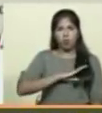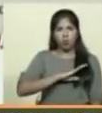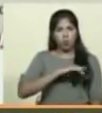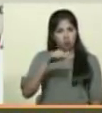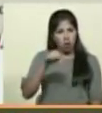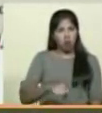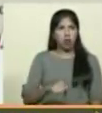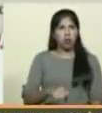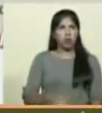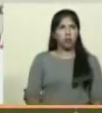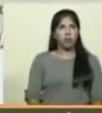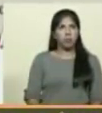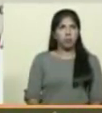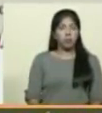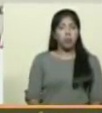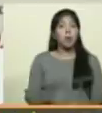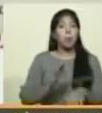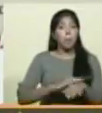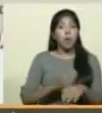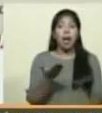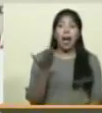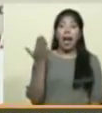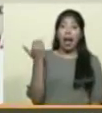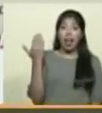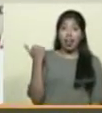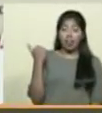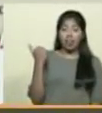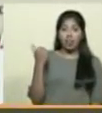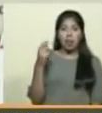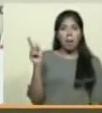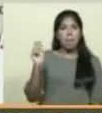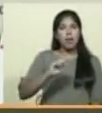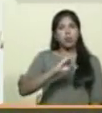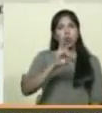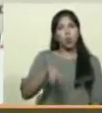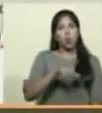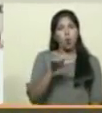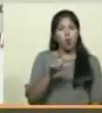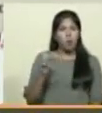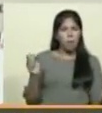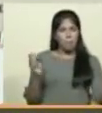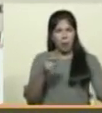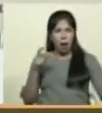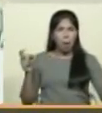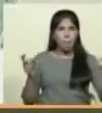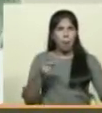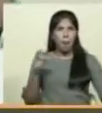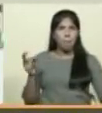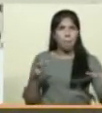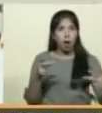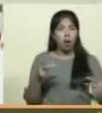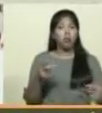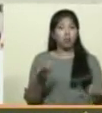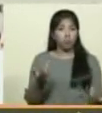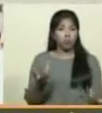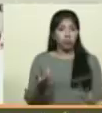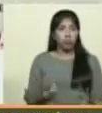venezolanos desde los hechos ocurridos apenas en el mes de julio pasado, cuando